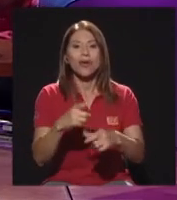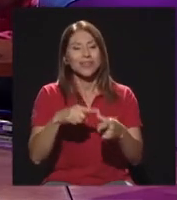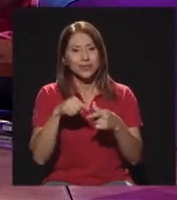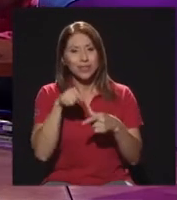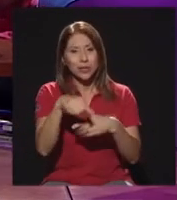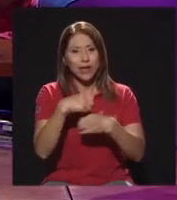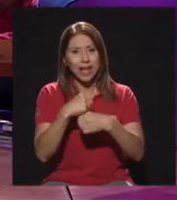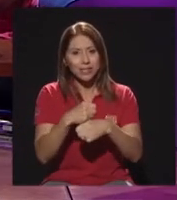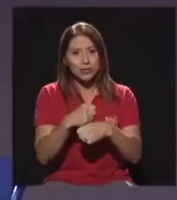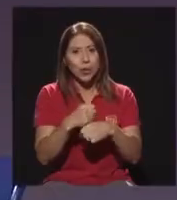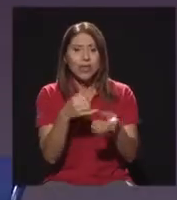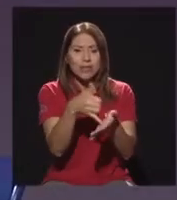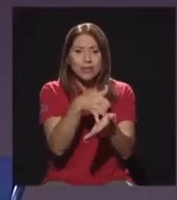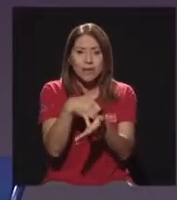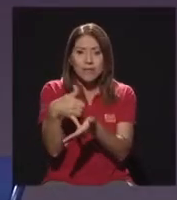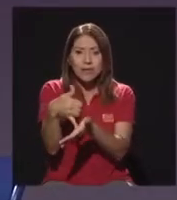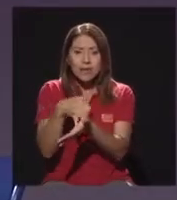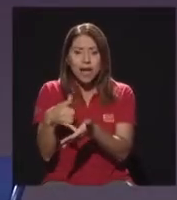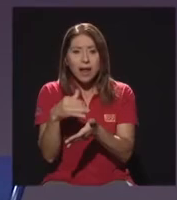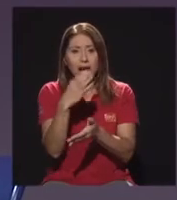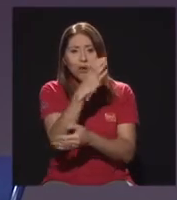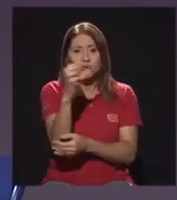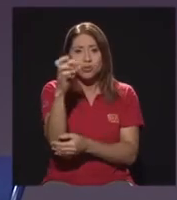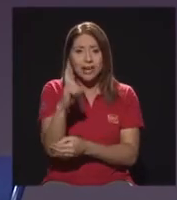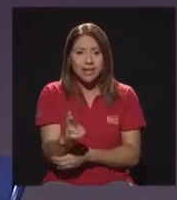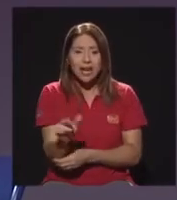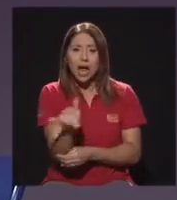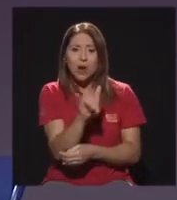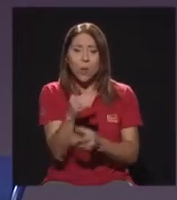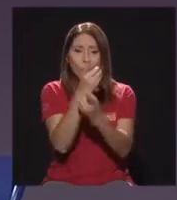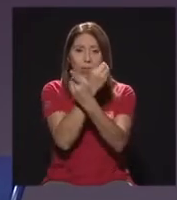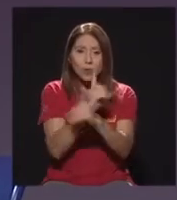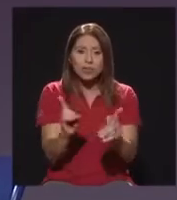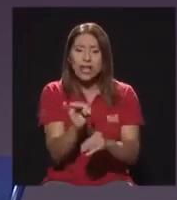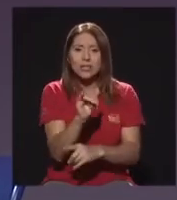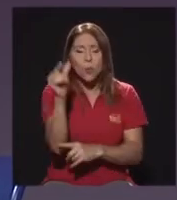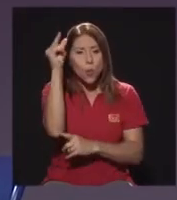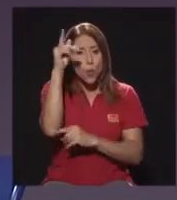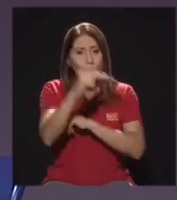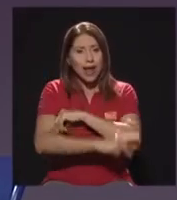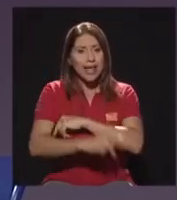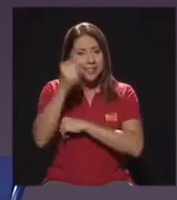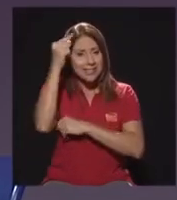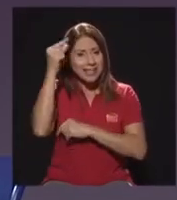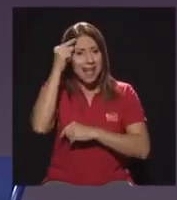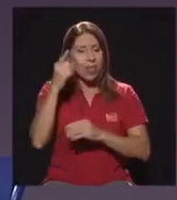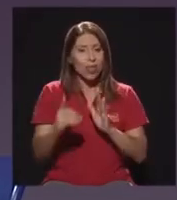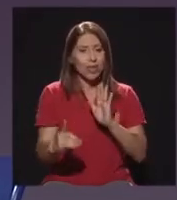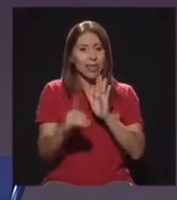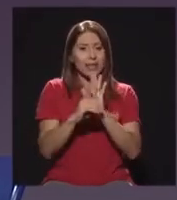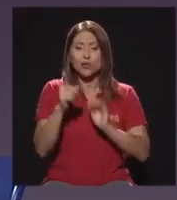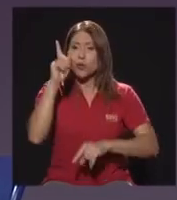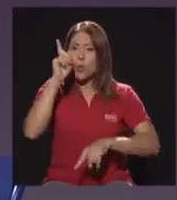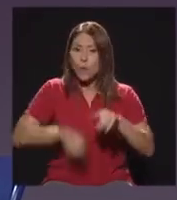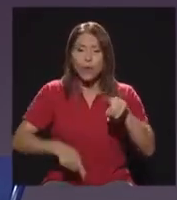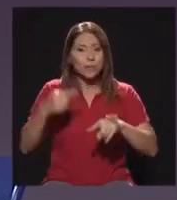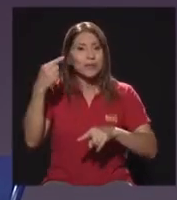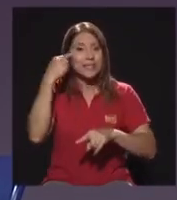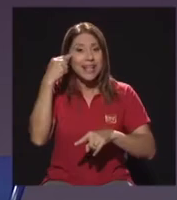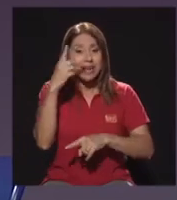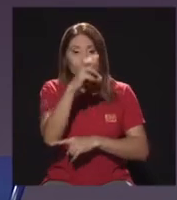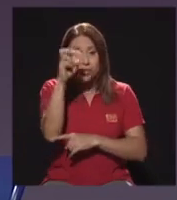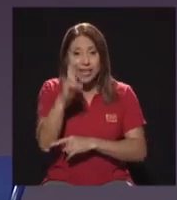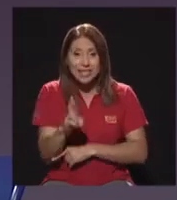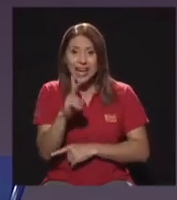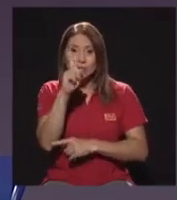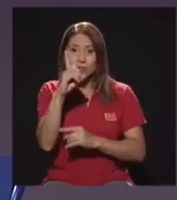costa rica como una democracia como un estado de derecho no podemos pensar a costa rica como democracia si